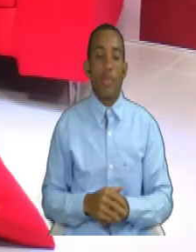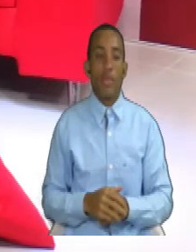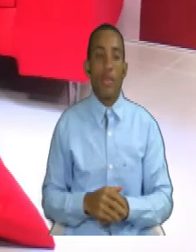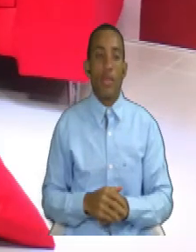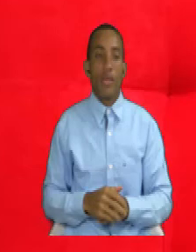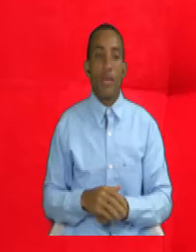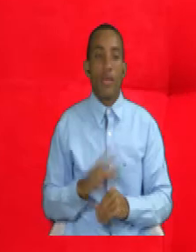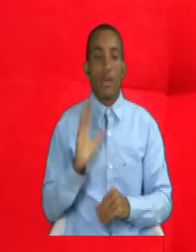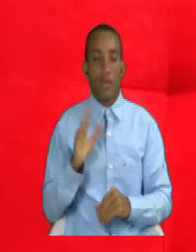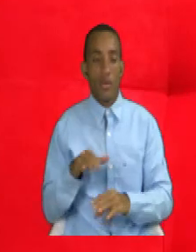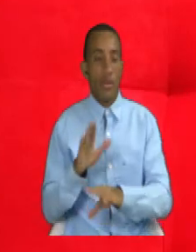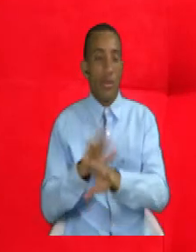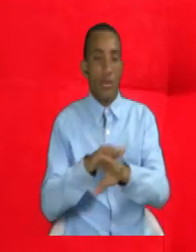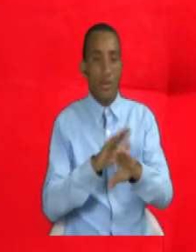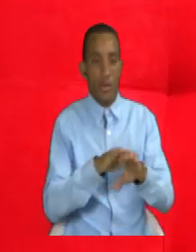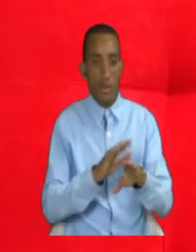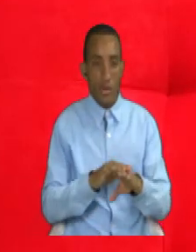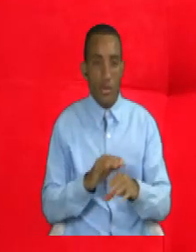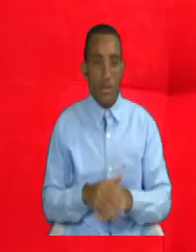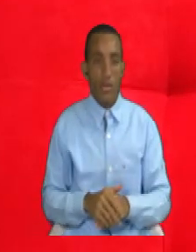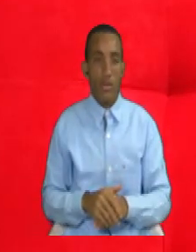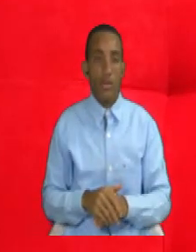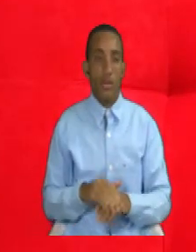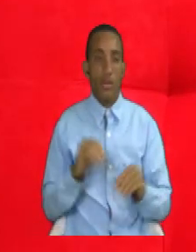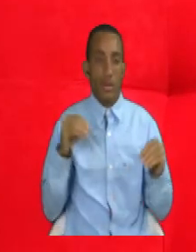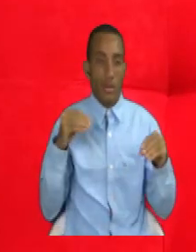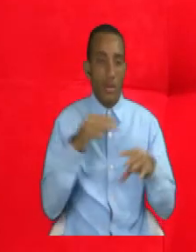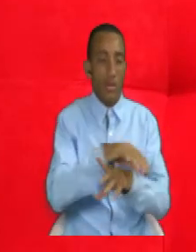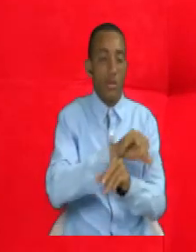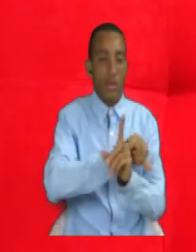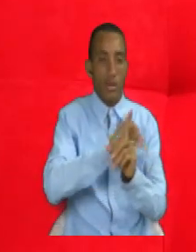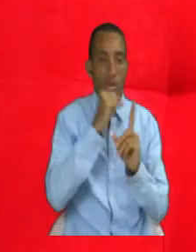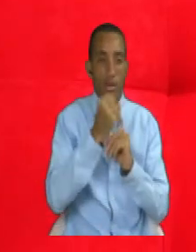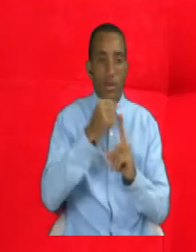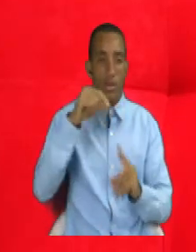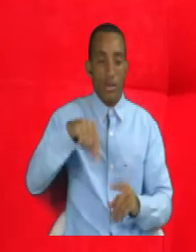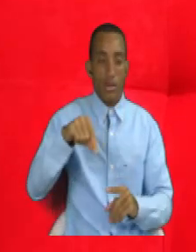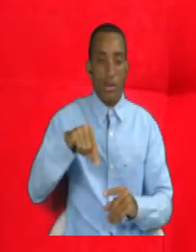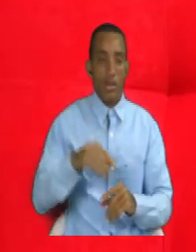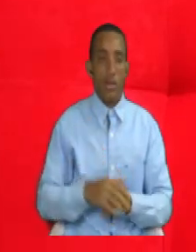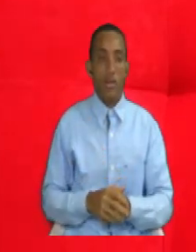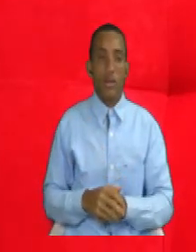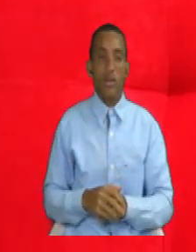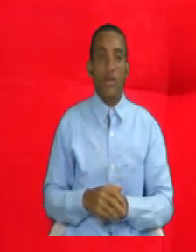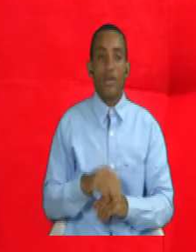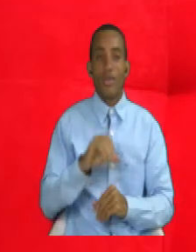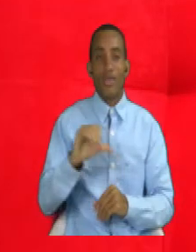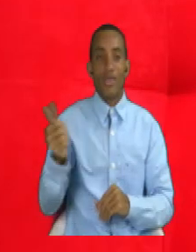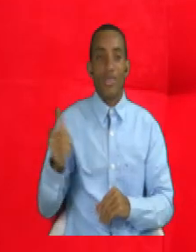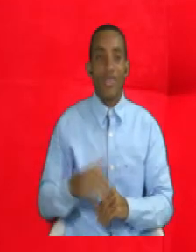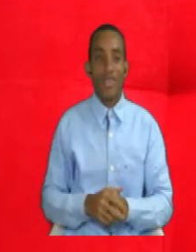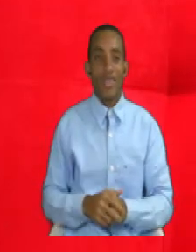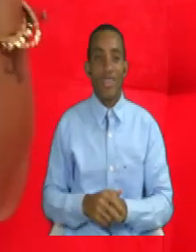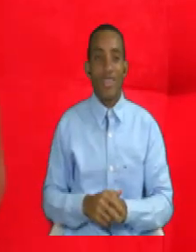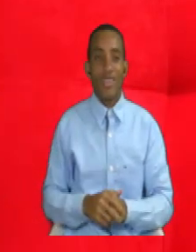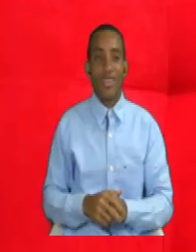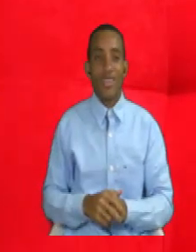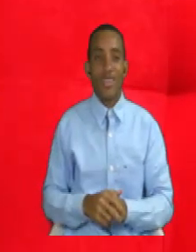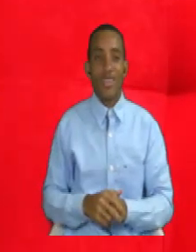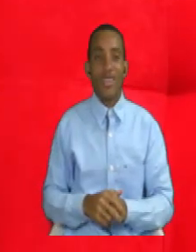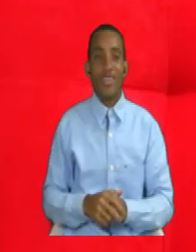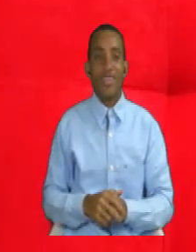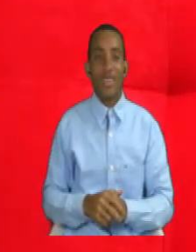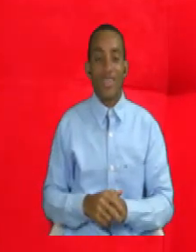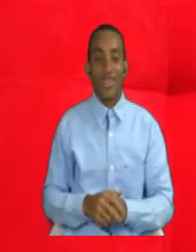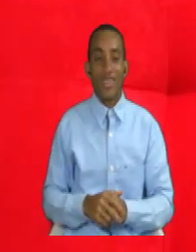estamos dándole fuerte también. En nuestras redes y en las tuyas. Sí, aquí, bueno, hay otra, vamos a dar otro obsequio, vamos a regalar